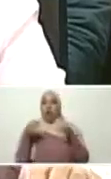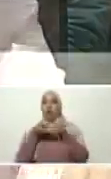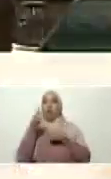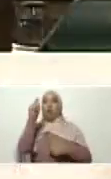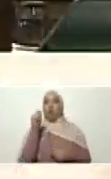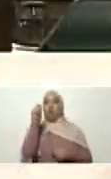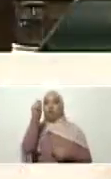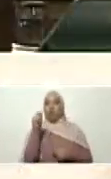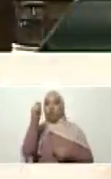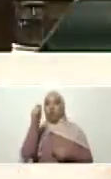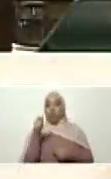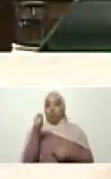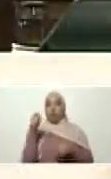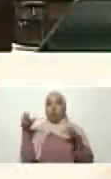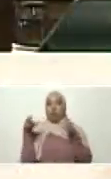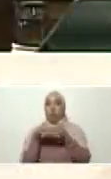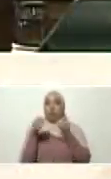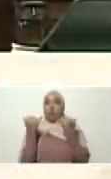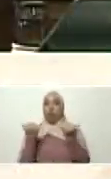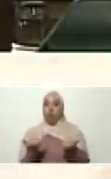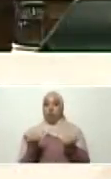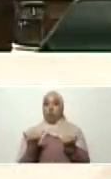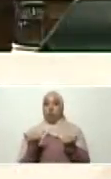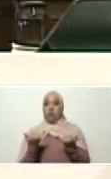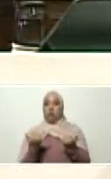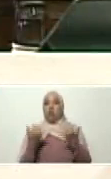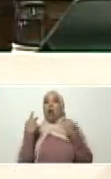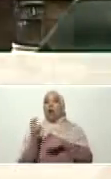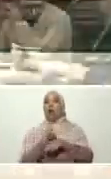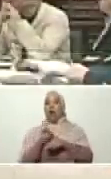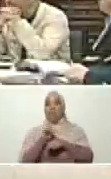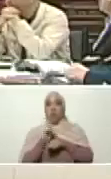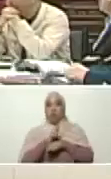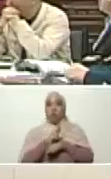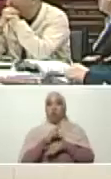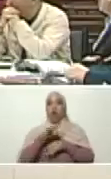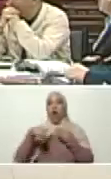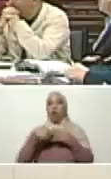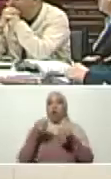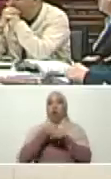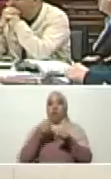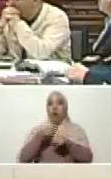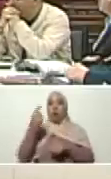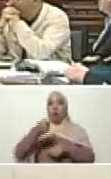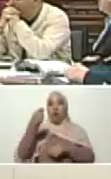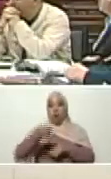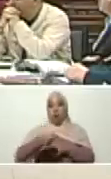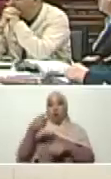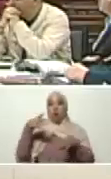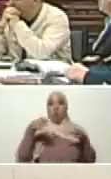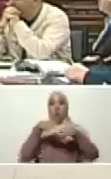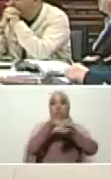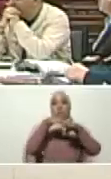de esas cuatro comisiones. Correcto. Entonces, inmediatamente nos dimos la tarea de trabajar conjuntamente con el Ministerio